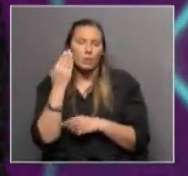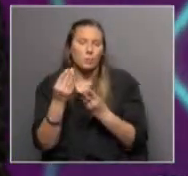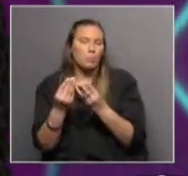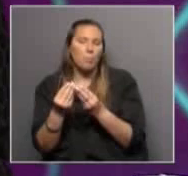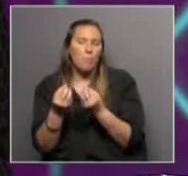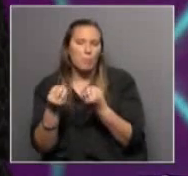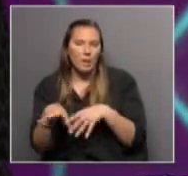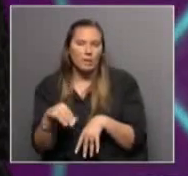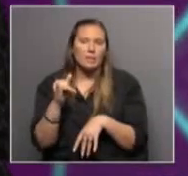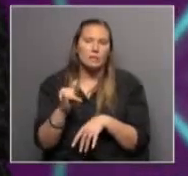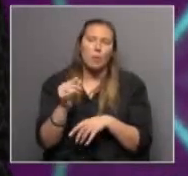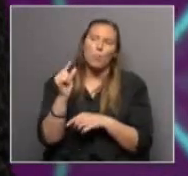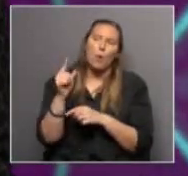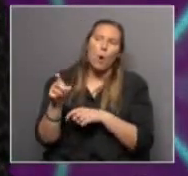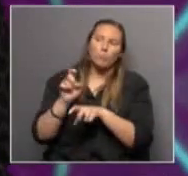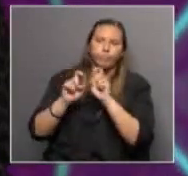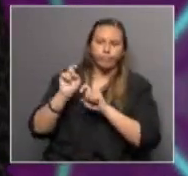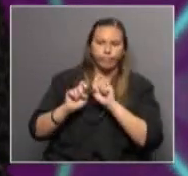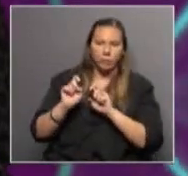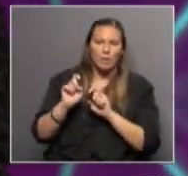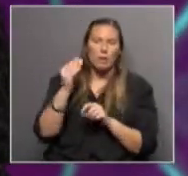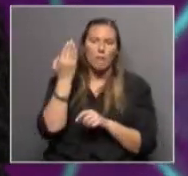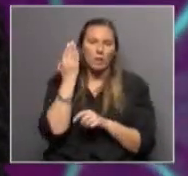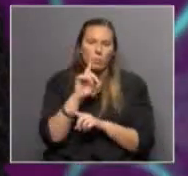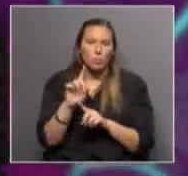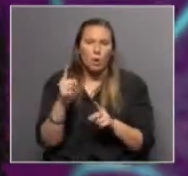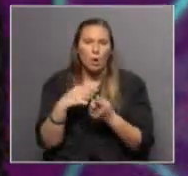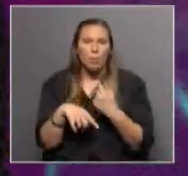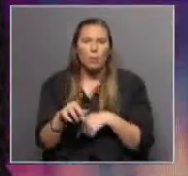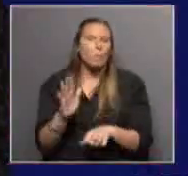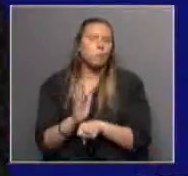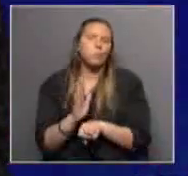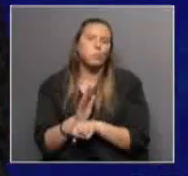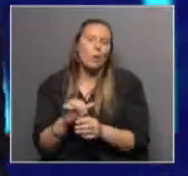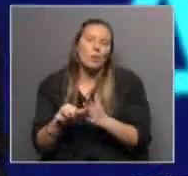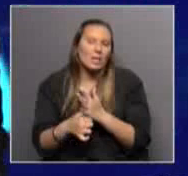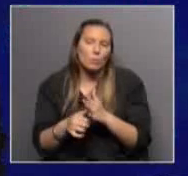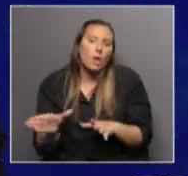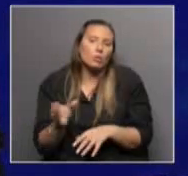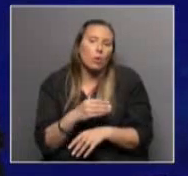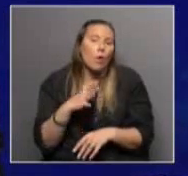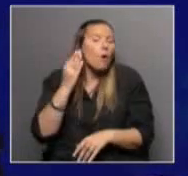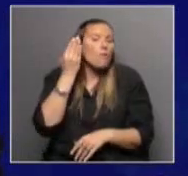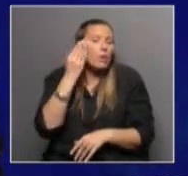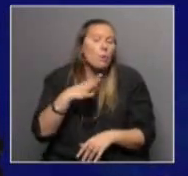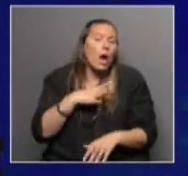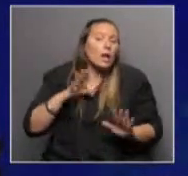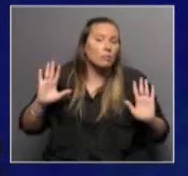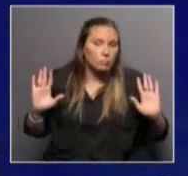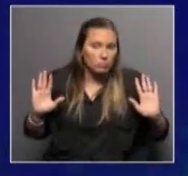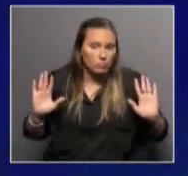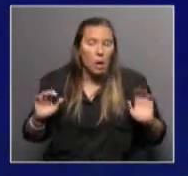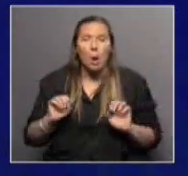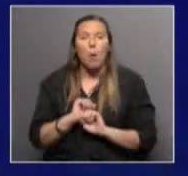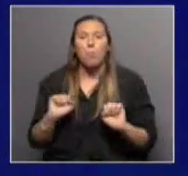algún punto nos estamos yendo de facebook pero es como la cédula no es como que todos tenemos no no no de